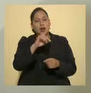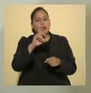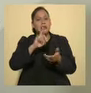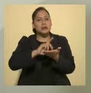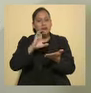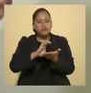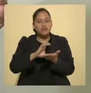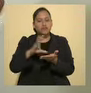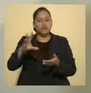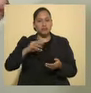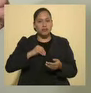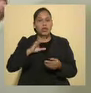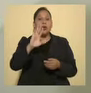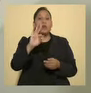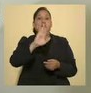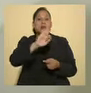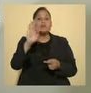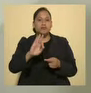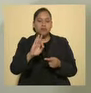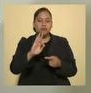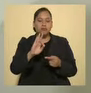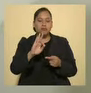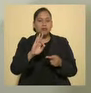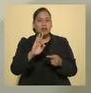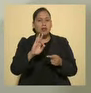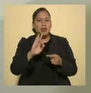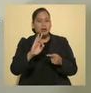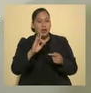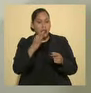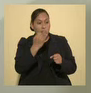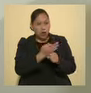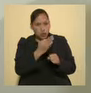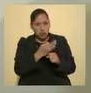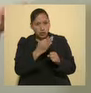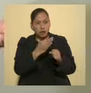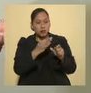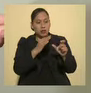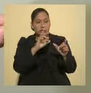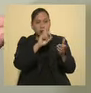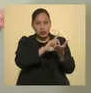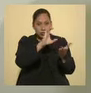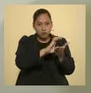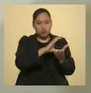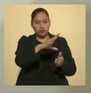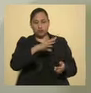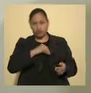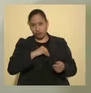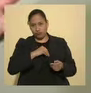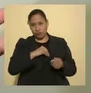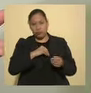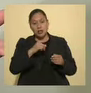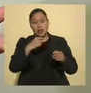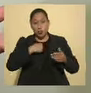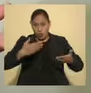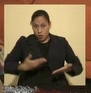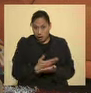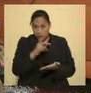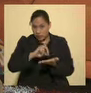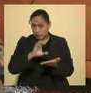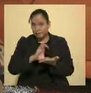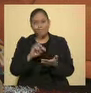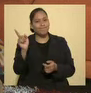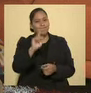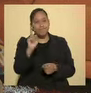adquiere, el 40% de las personas con discapacidad actualmente es discapacidad adquirida. Es decir, no naciste con la